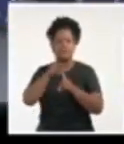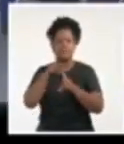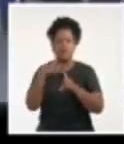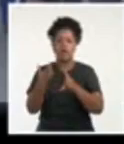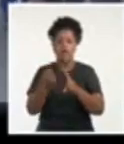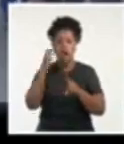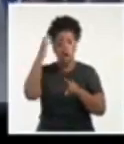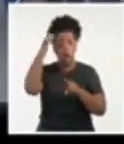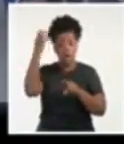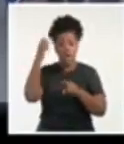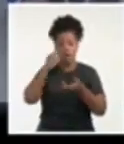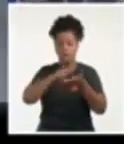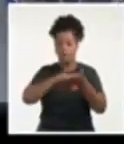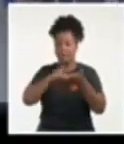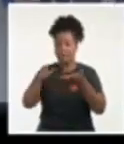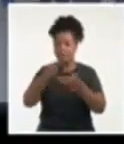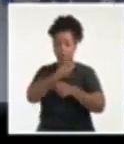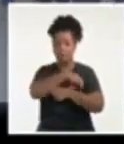partido.